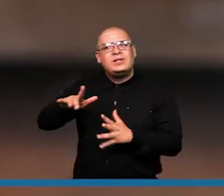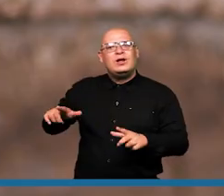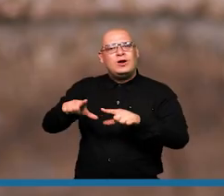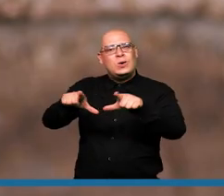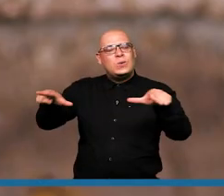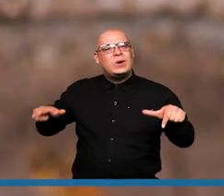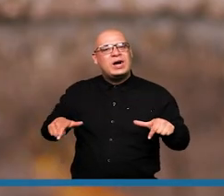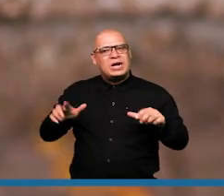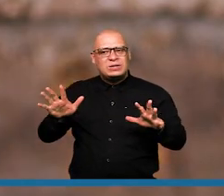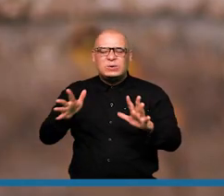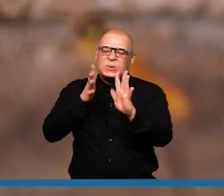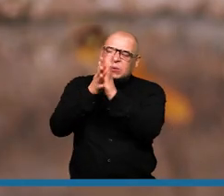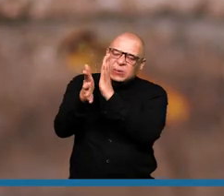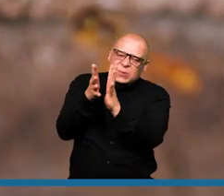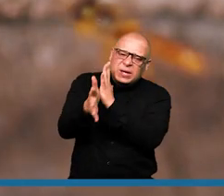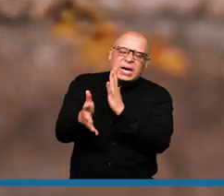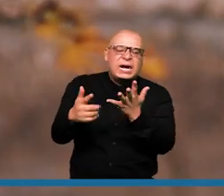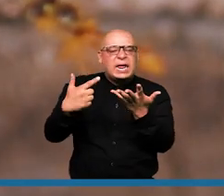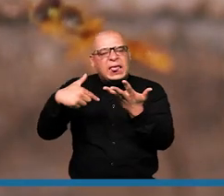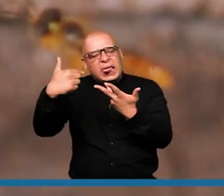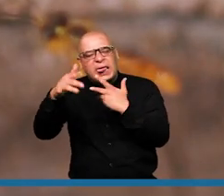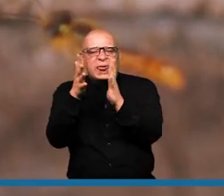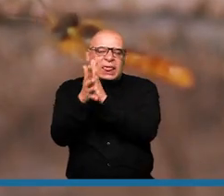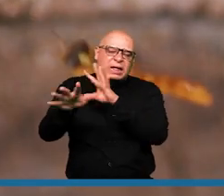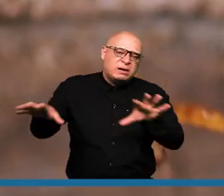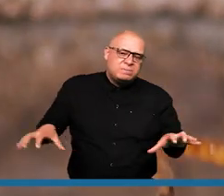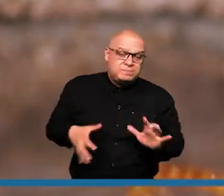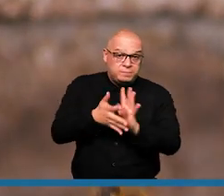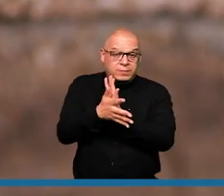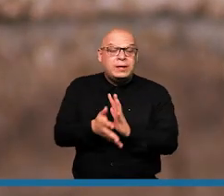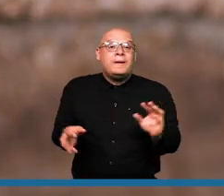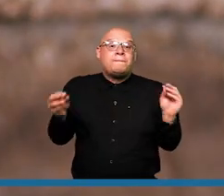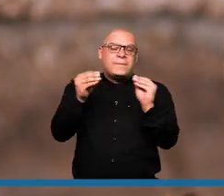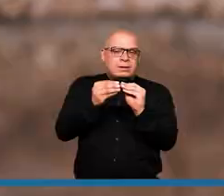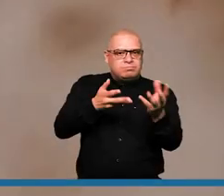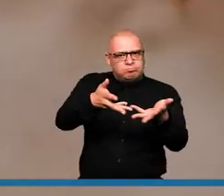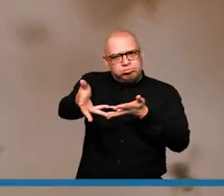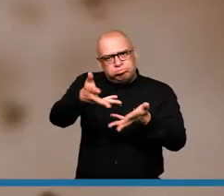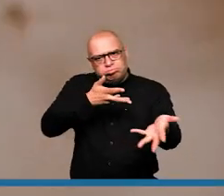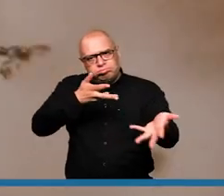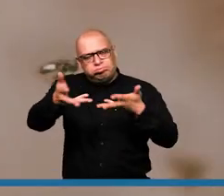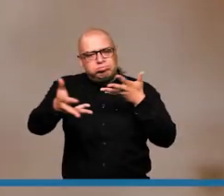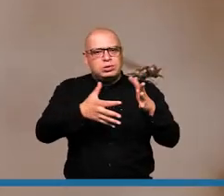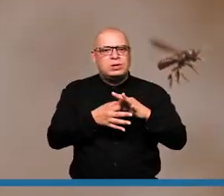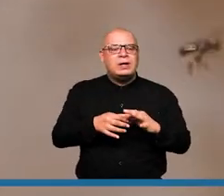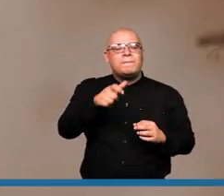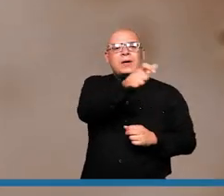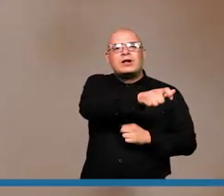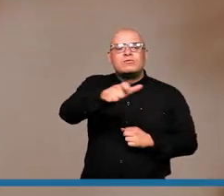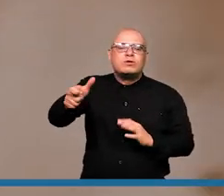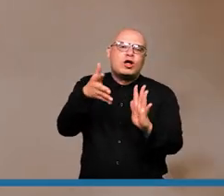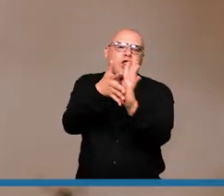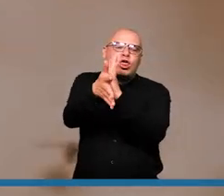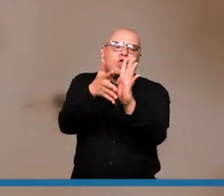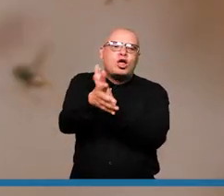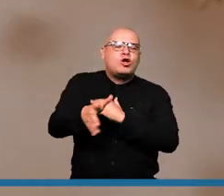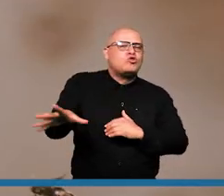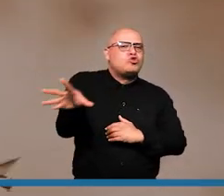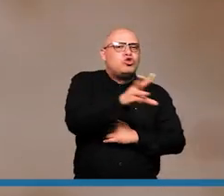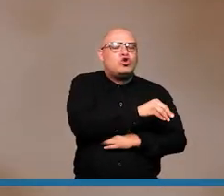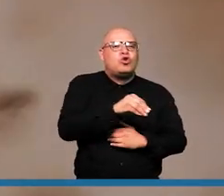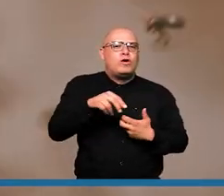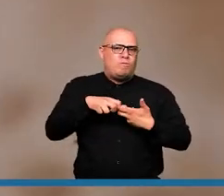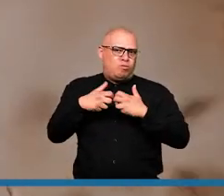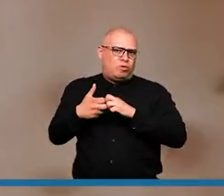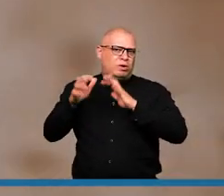temáticos permanentes que están contando lo que venimos haciendo conjuntamente y socializando, pues, con toda la comunidad del Valle de Aburrá,